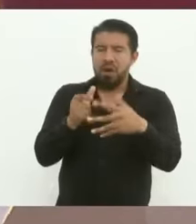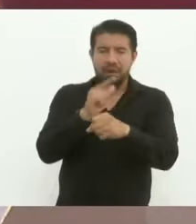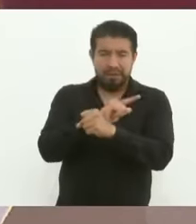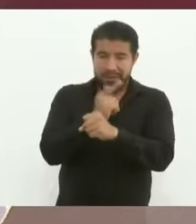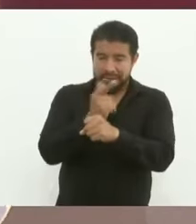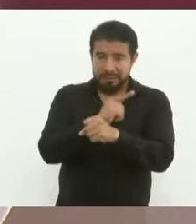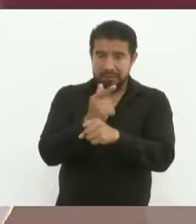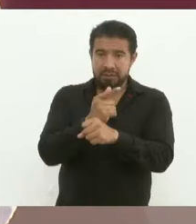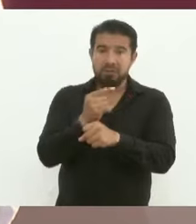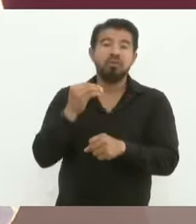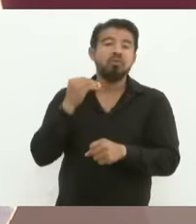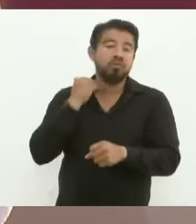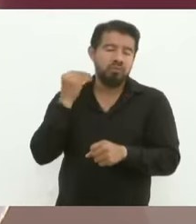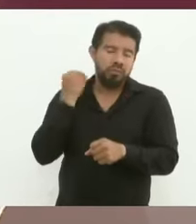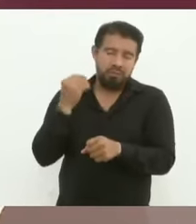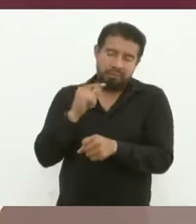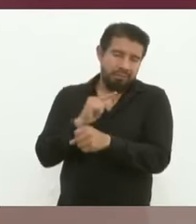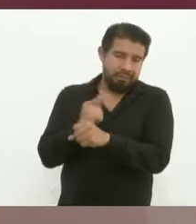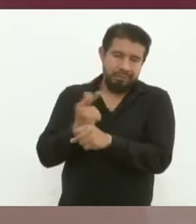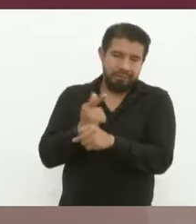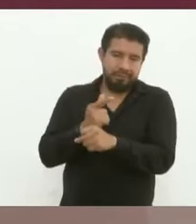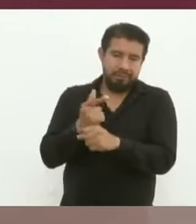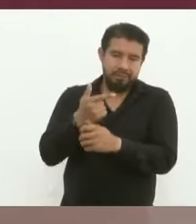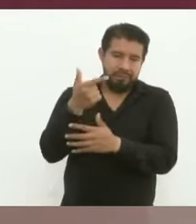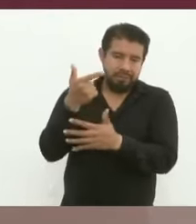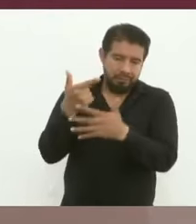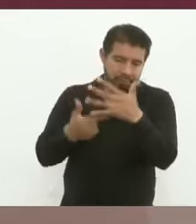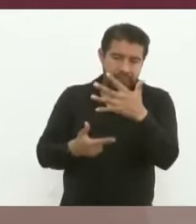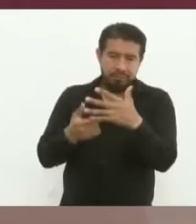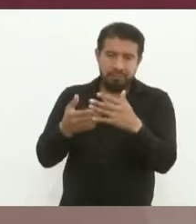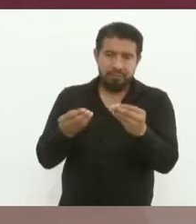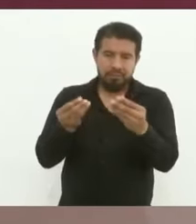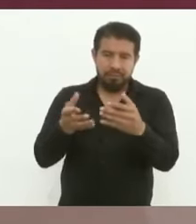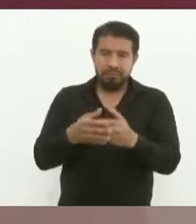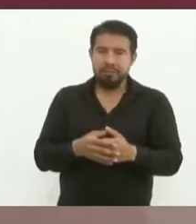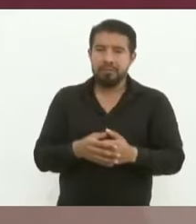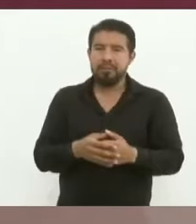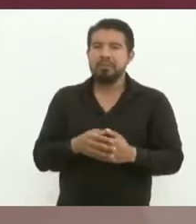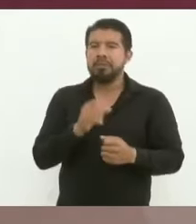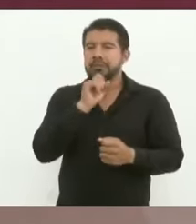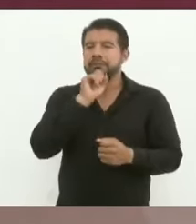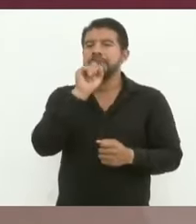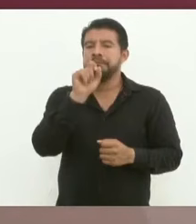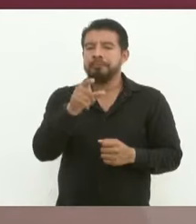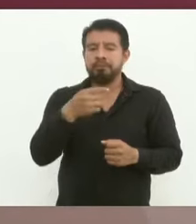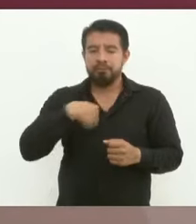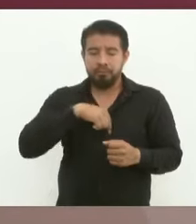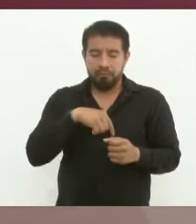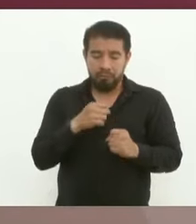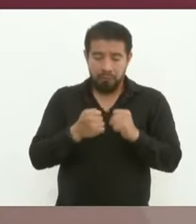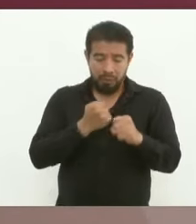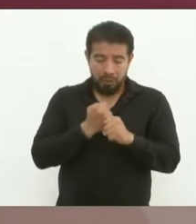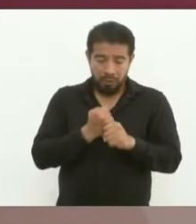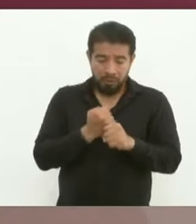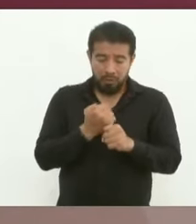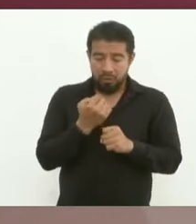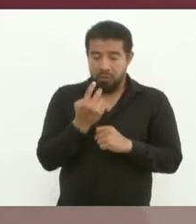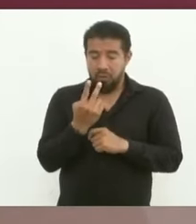y el abogado desde luego es licenciado, pero luego se estudian 2-3 años más y ya hay